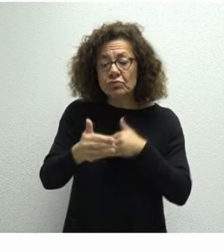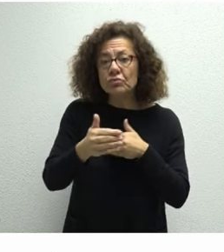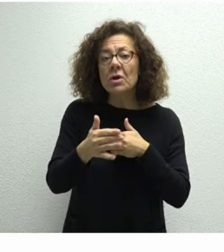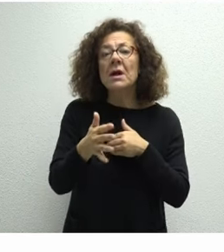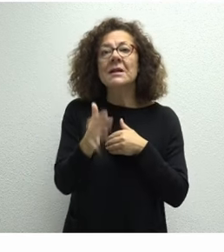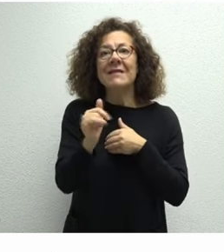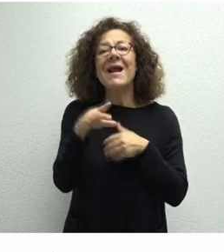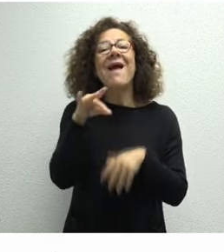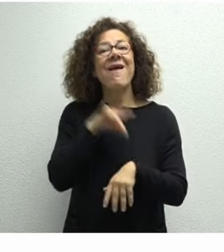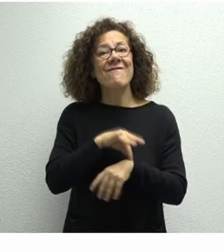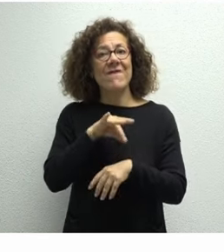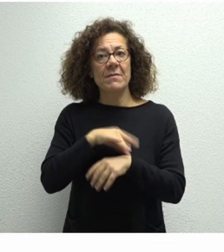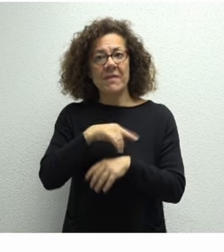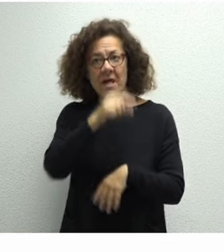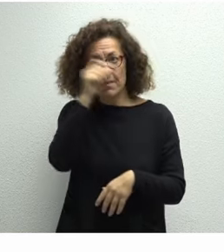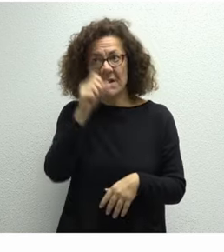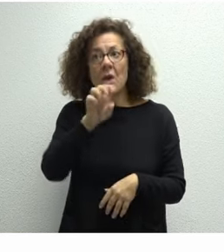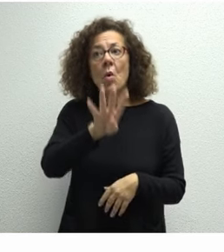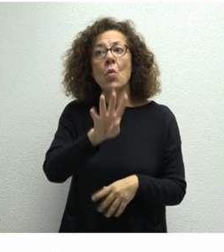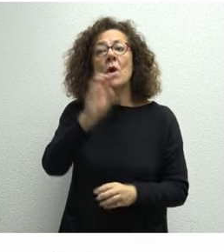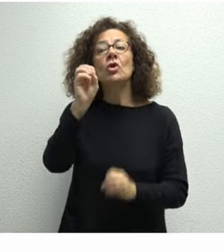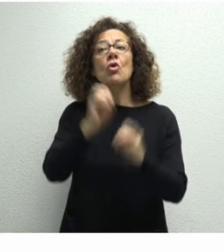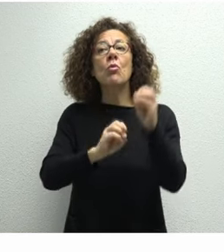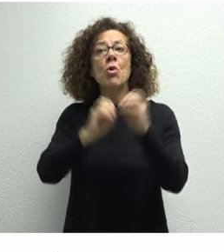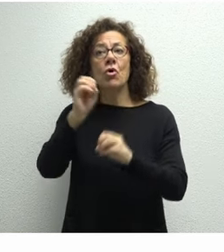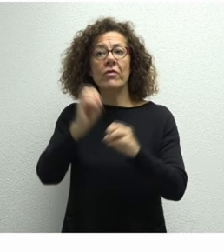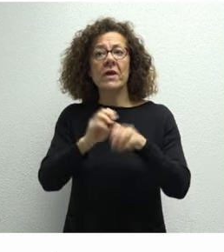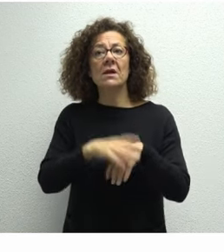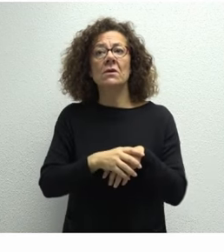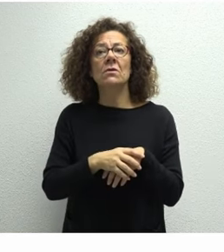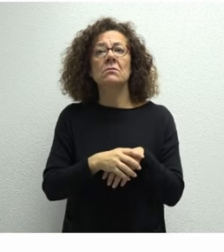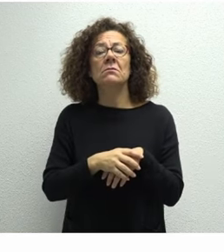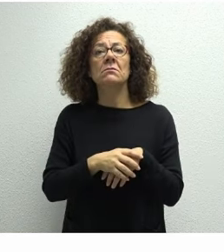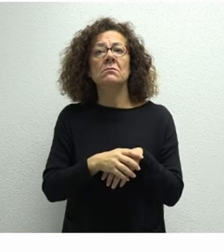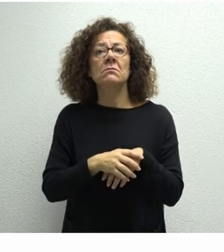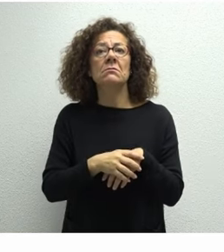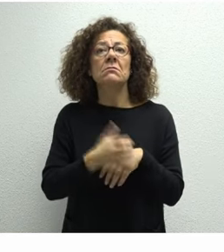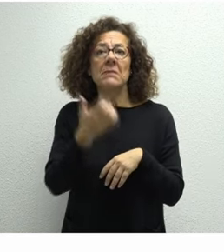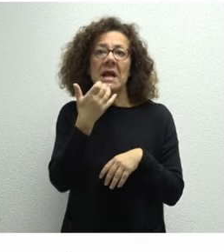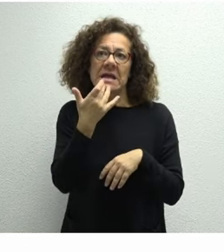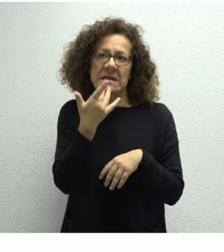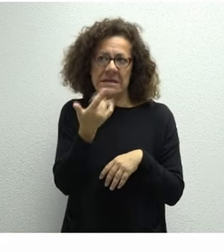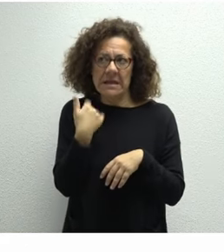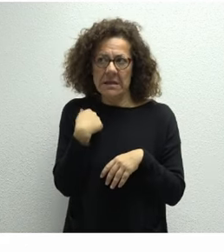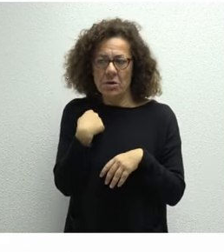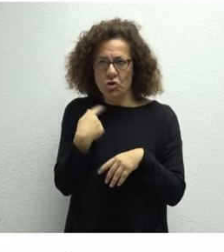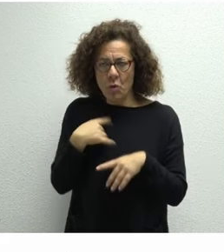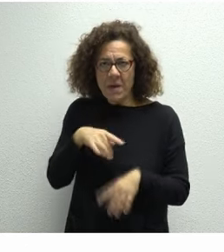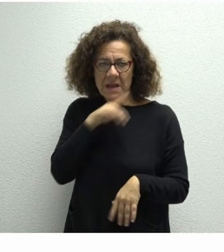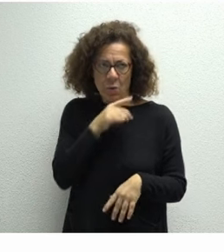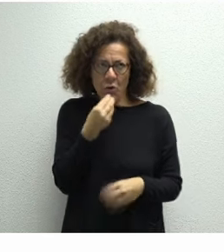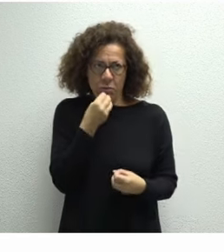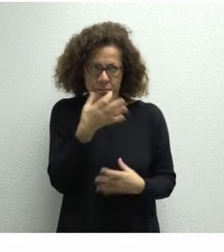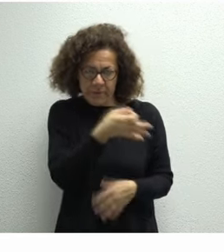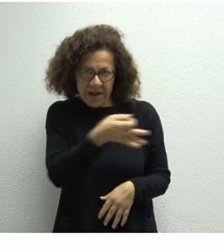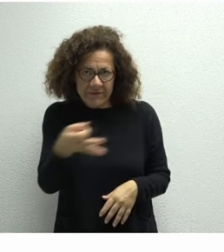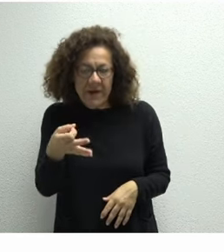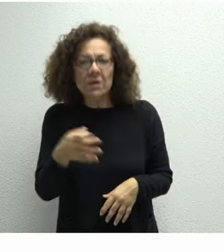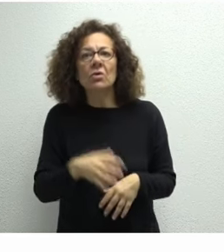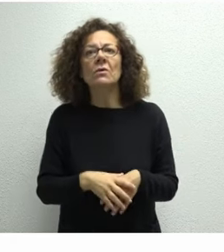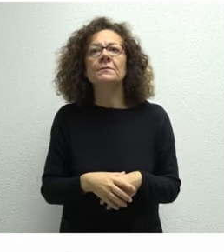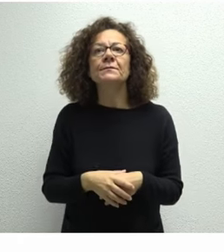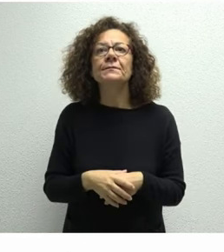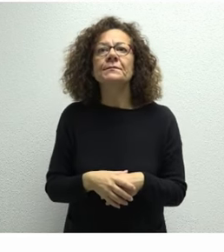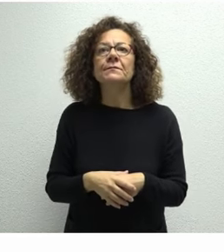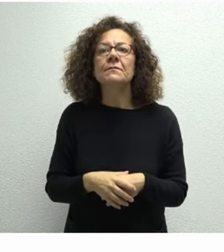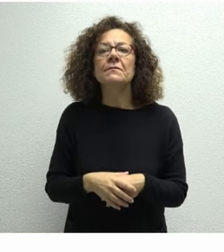enfermedad mental un 4% eh Y si me corregís perfecto son los datos que están en la literatura